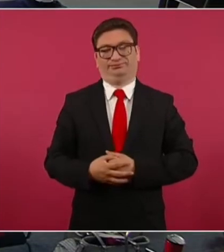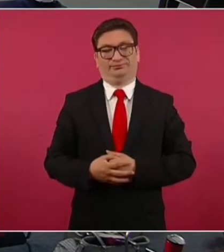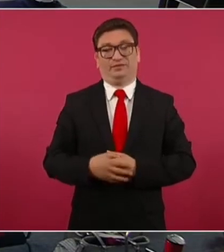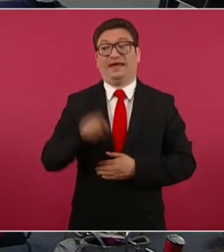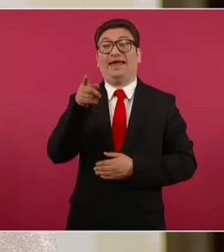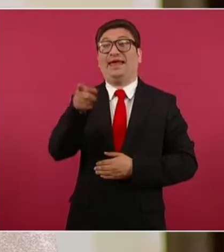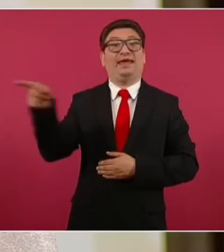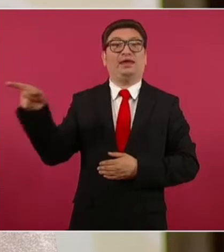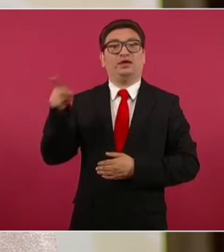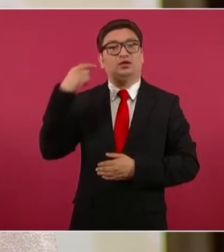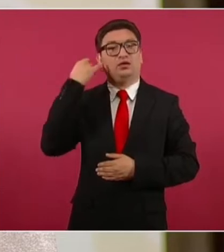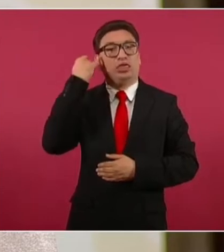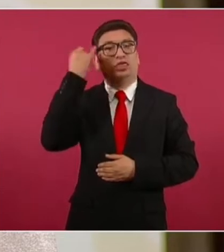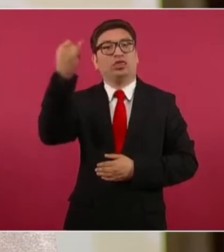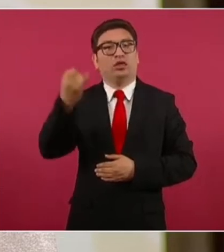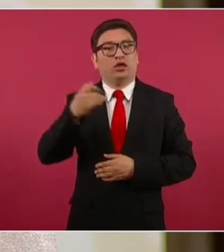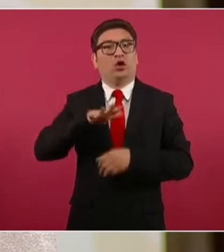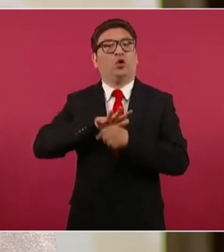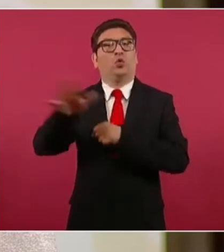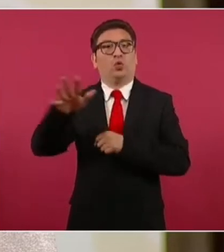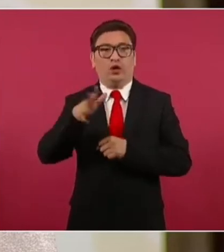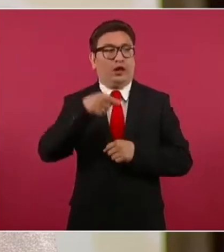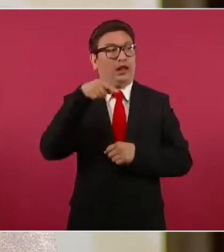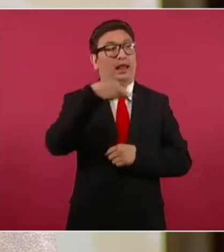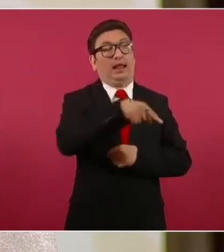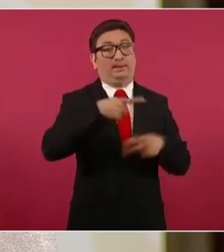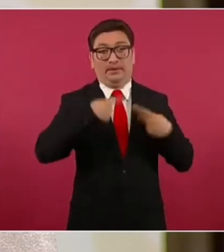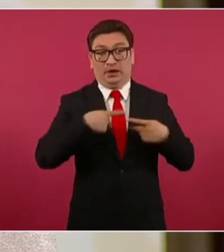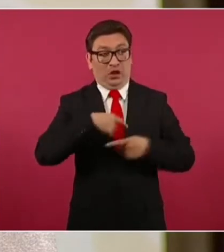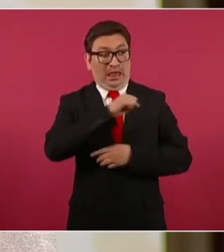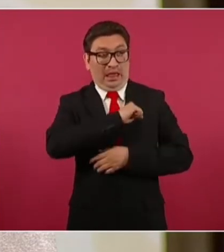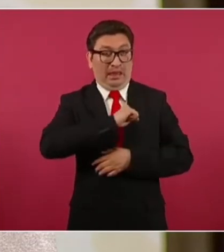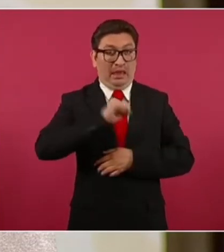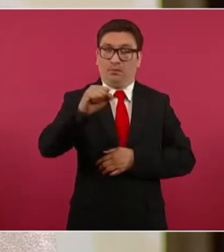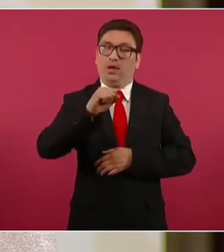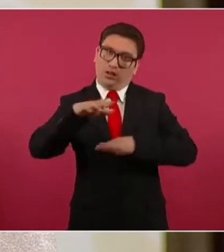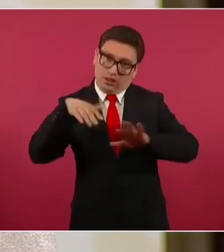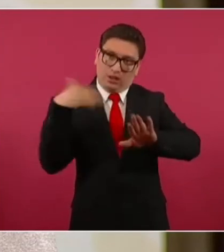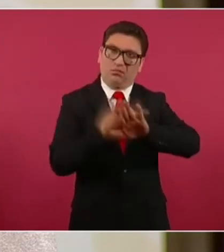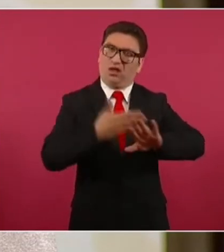Ellos están en la idea de que el mal hay que combatirlo con el mal.